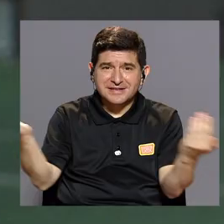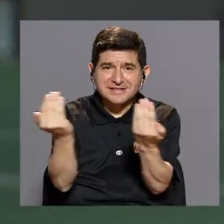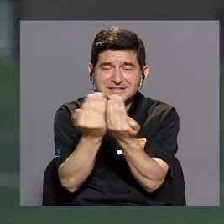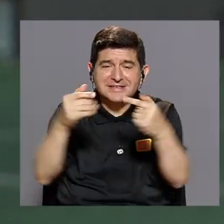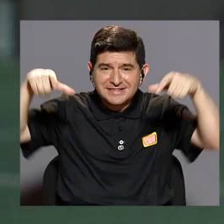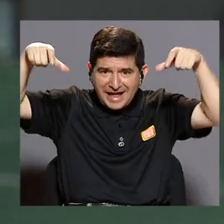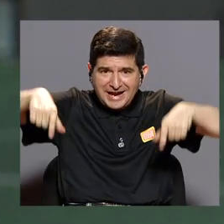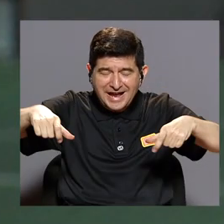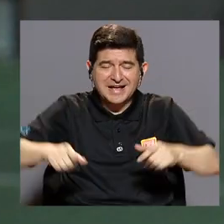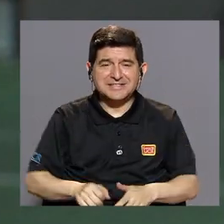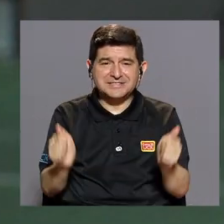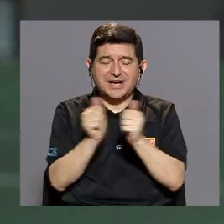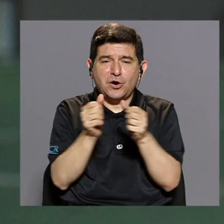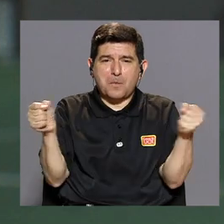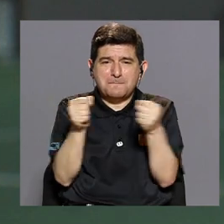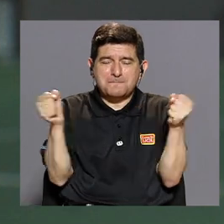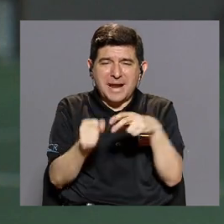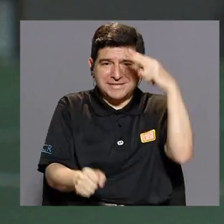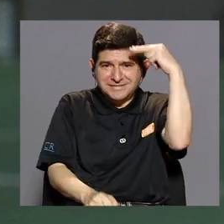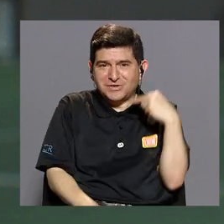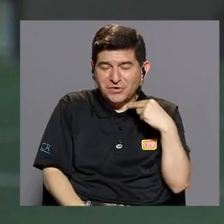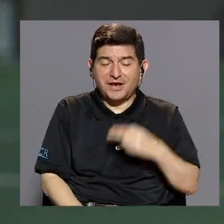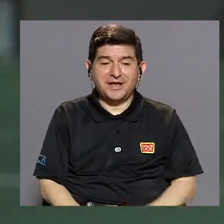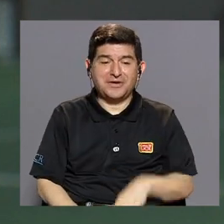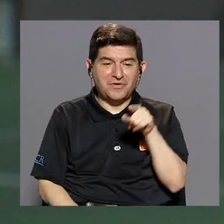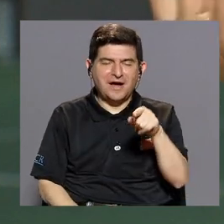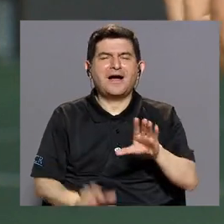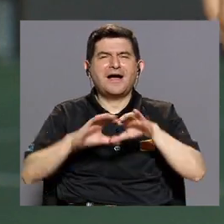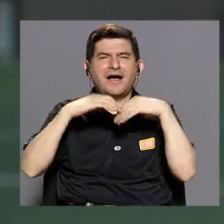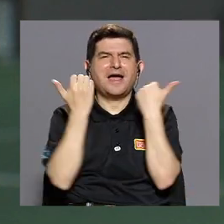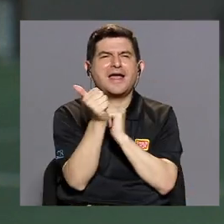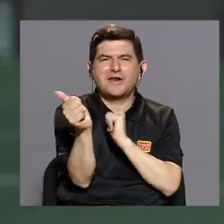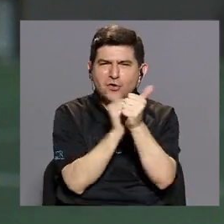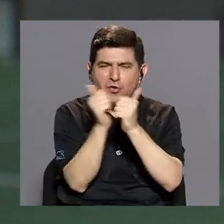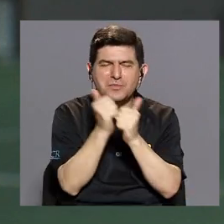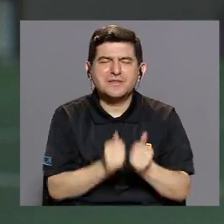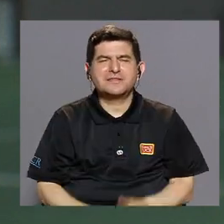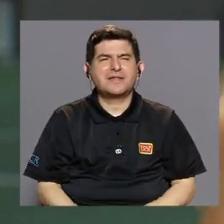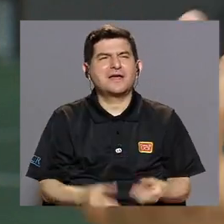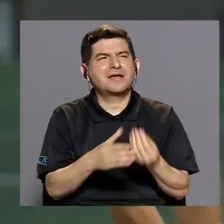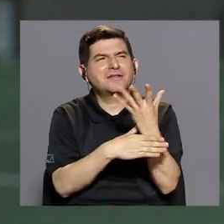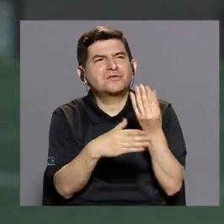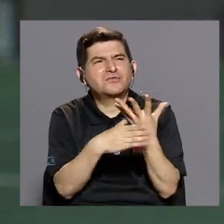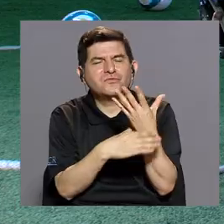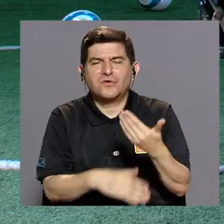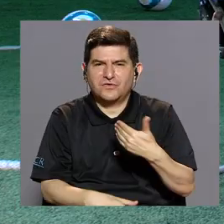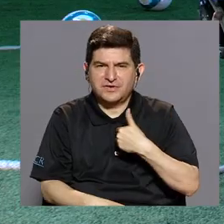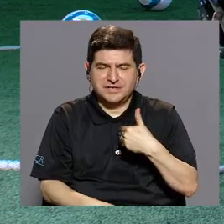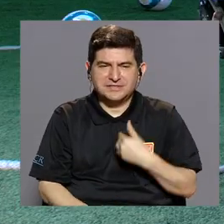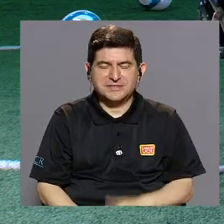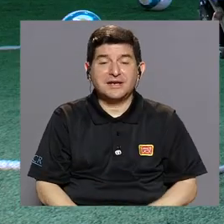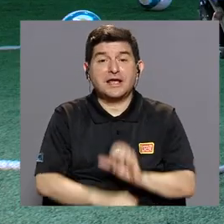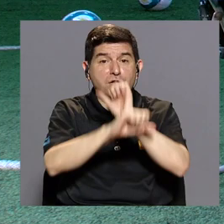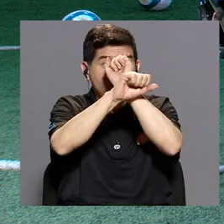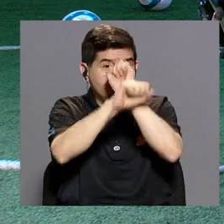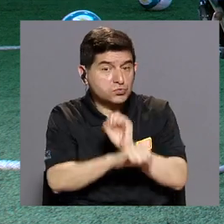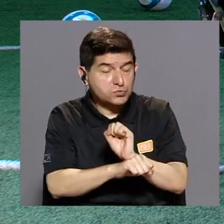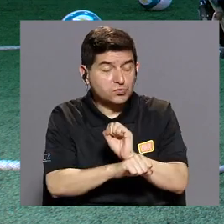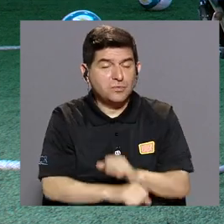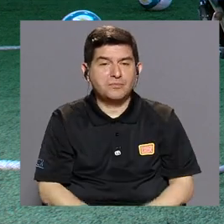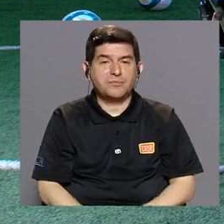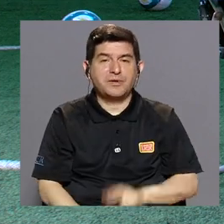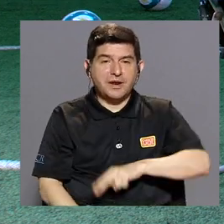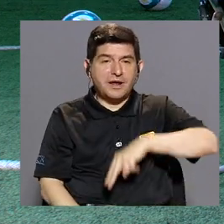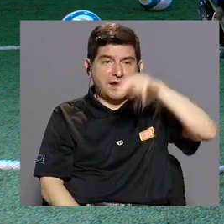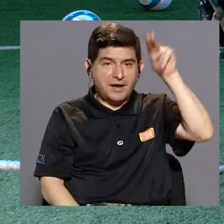Y como era el comité de deportes ahí de Flores, me acuerdo que una vez, bueno, San Joaquín tiene la bonita costumbre, no sé si has visto